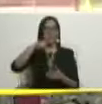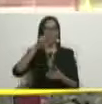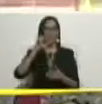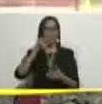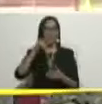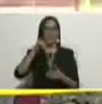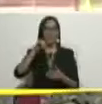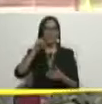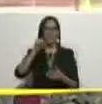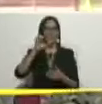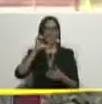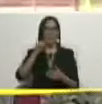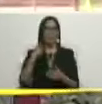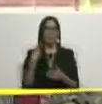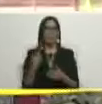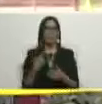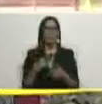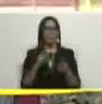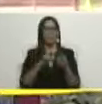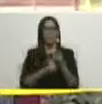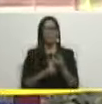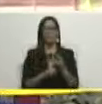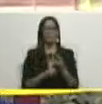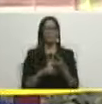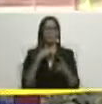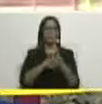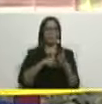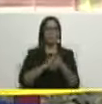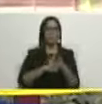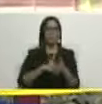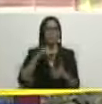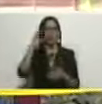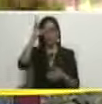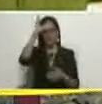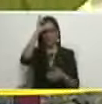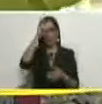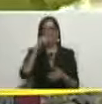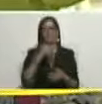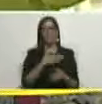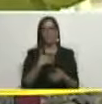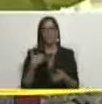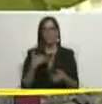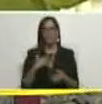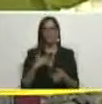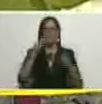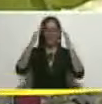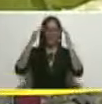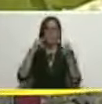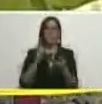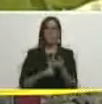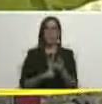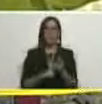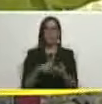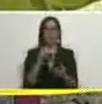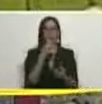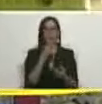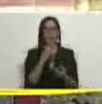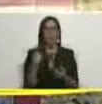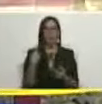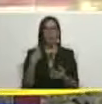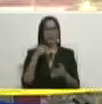primera combatiente del Estado Falcón. Quiero saludar a mi esposa, Cilia Flores,